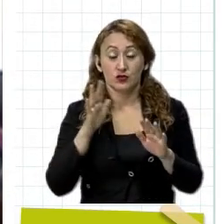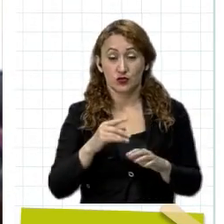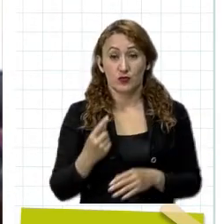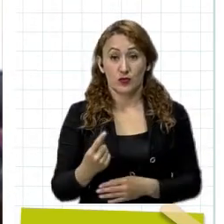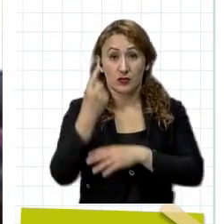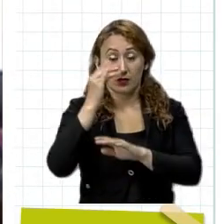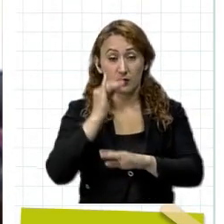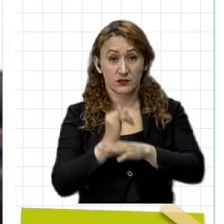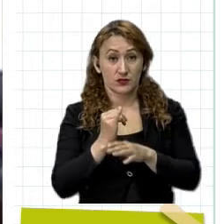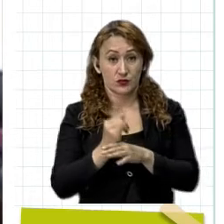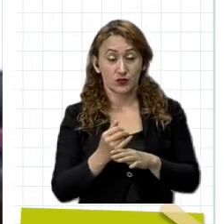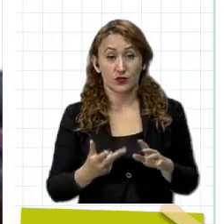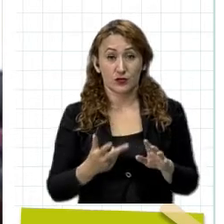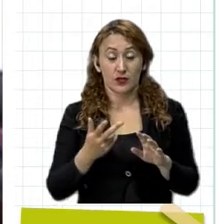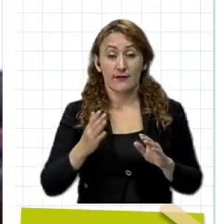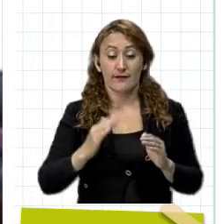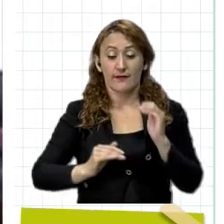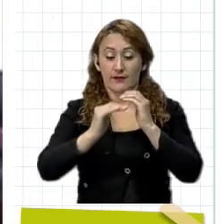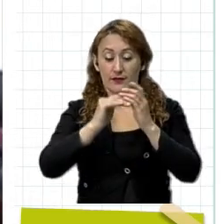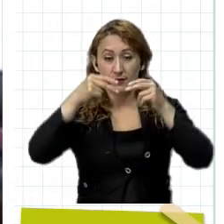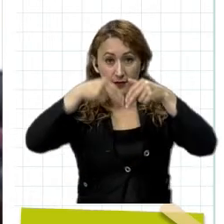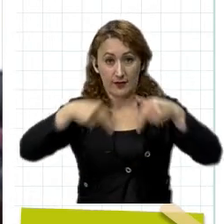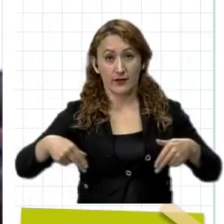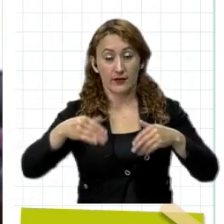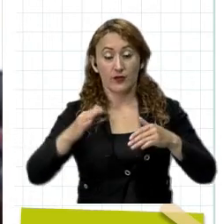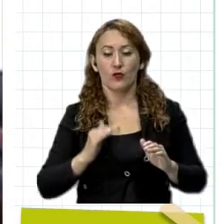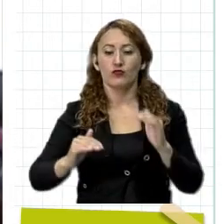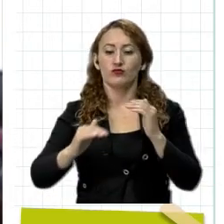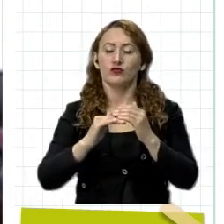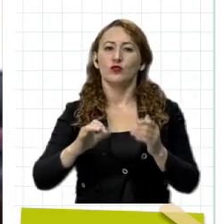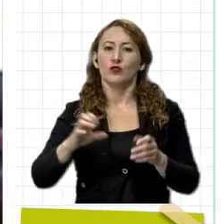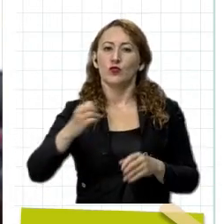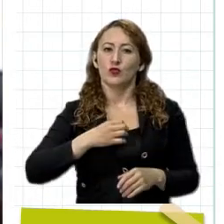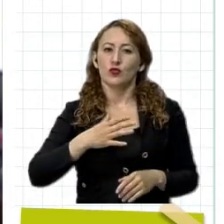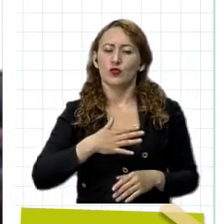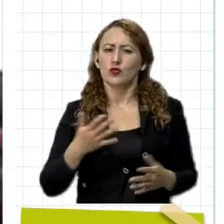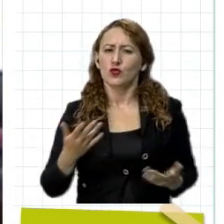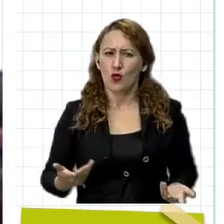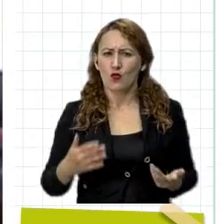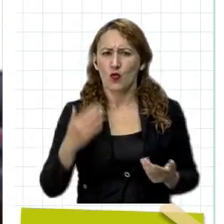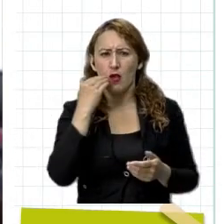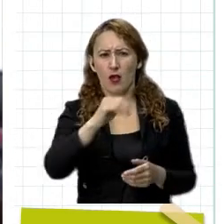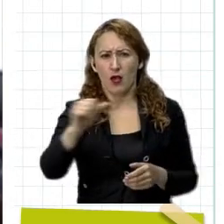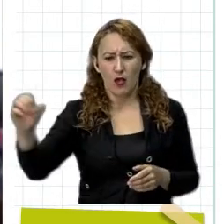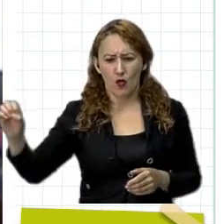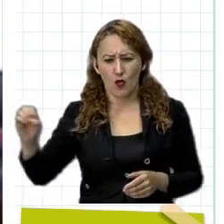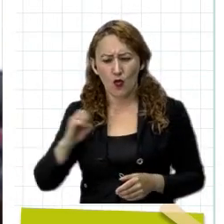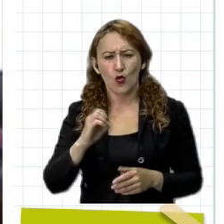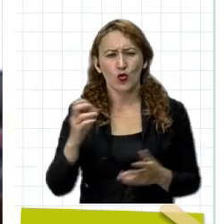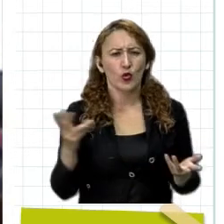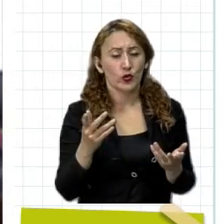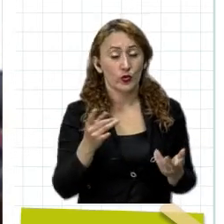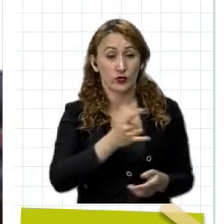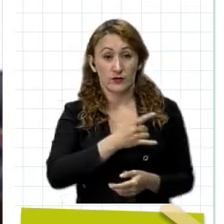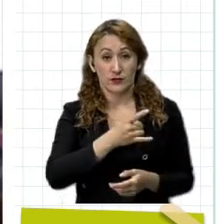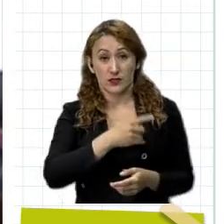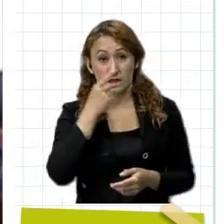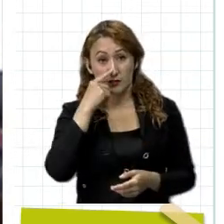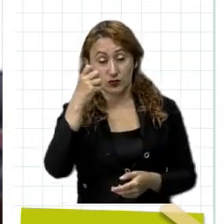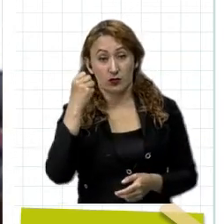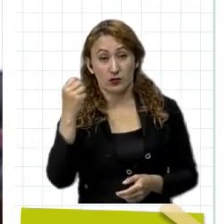política institucional de equidad de género y de igualdad de oportunidades para mujeres y hombres en la Universidad Nacional de